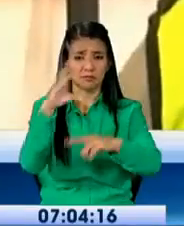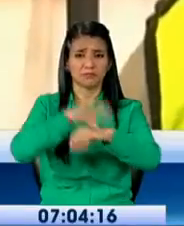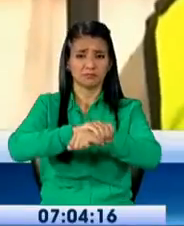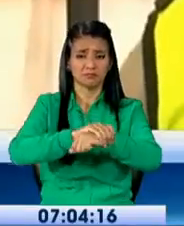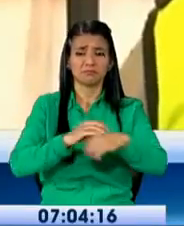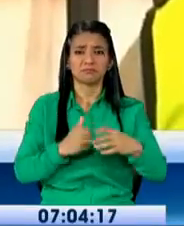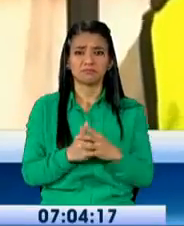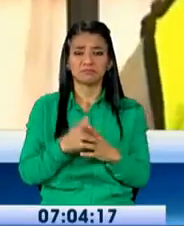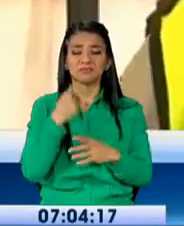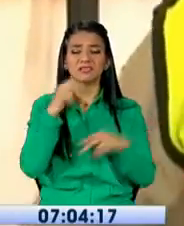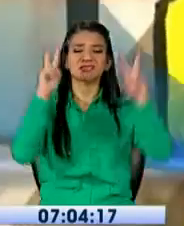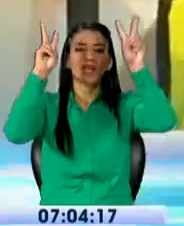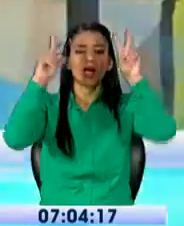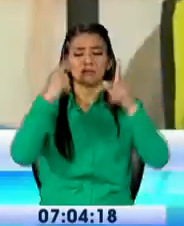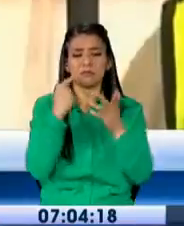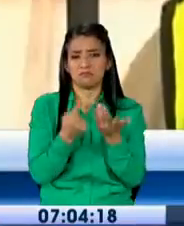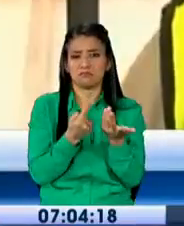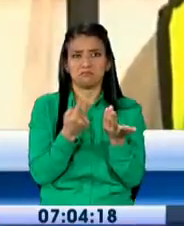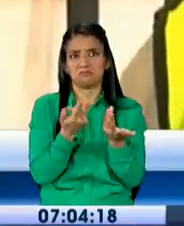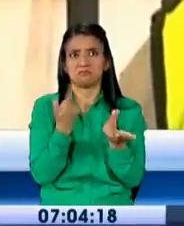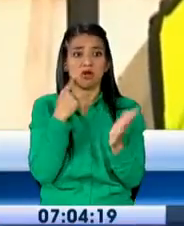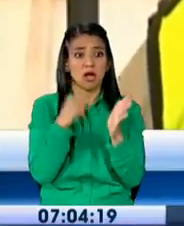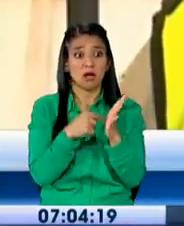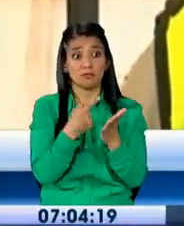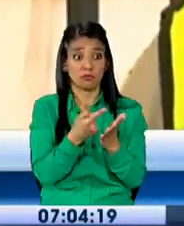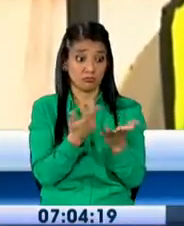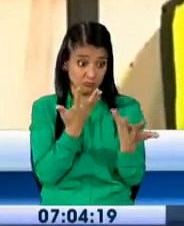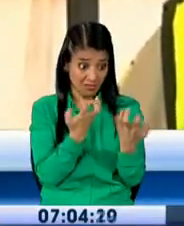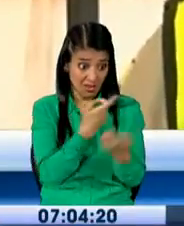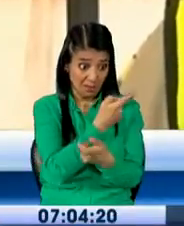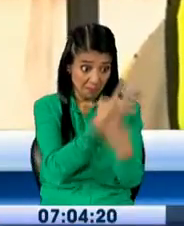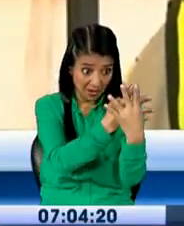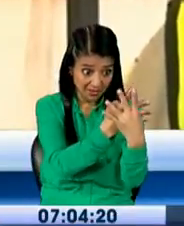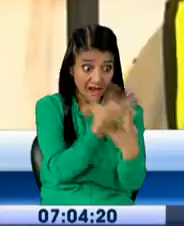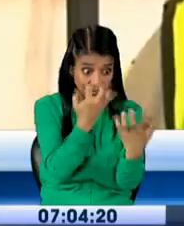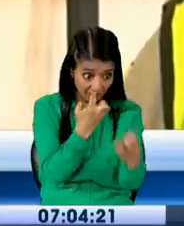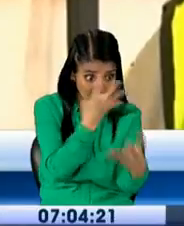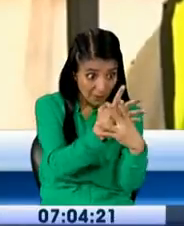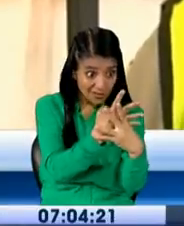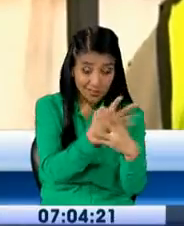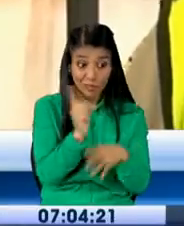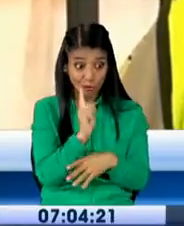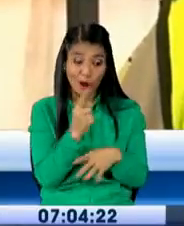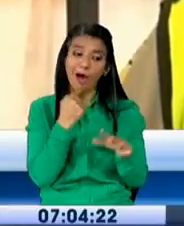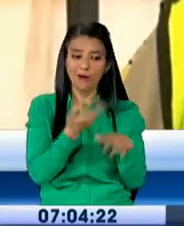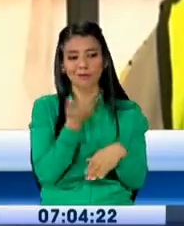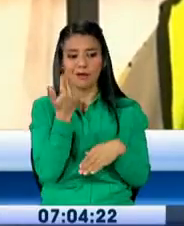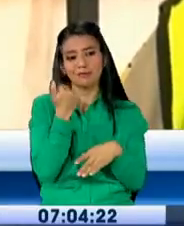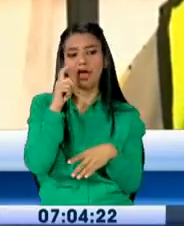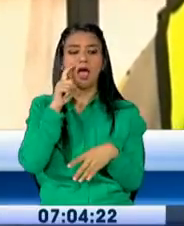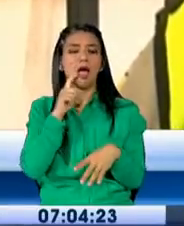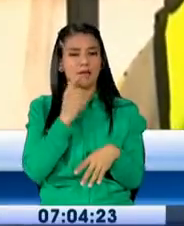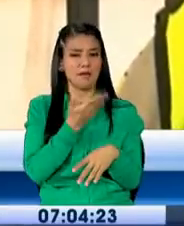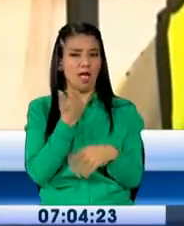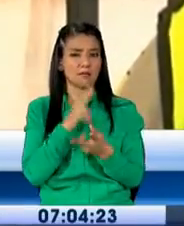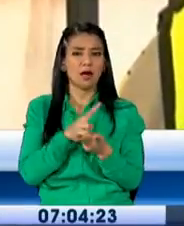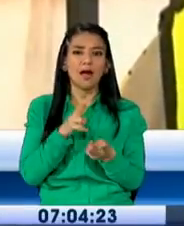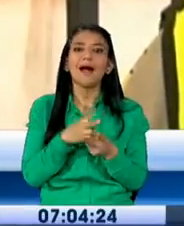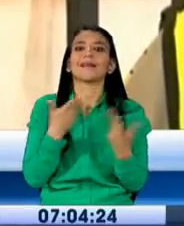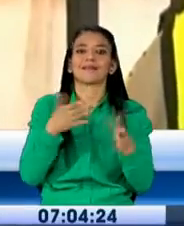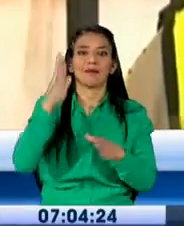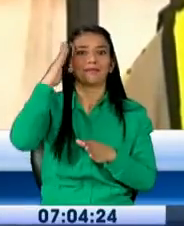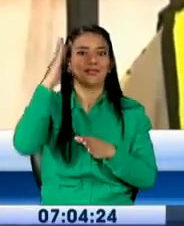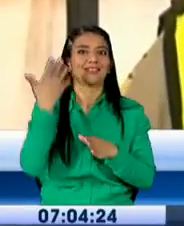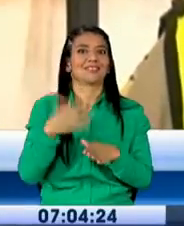Entre comillas, favores sexuales a cambio de no llevarles detenidos. En este momento la fiscalía ya tiene conocimiento y